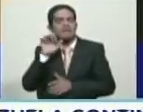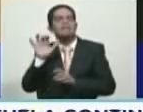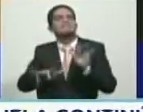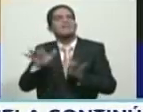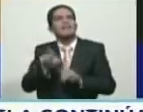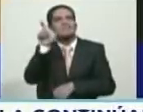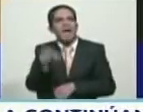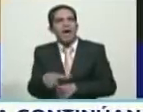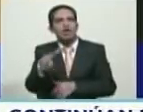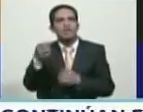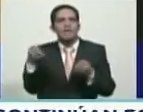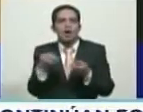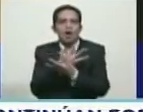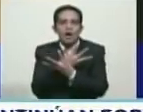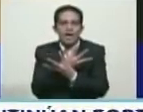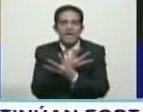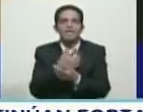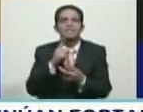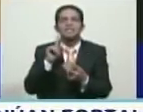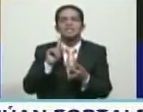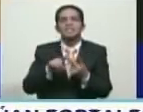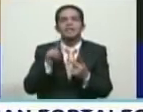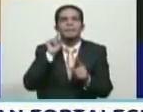OEA, y para